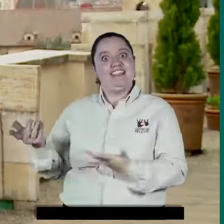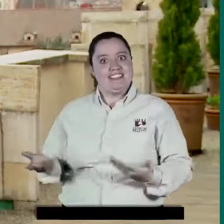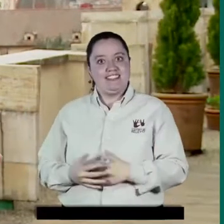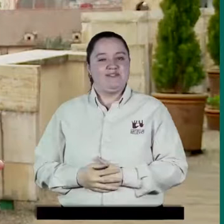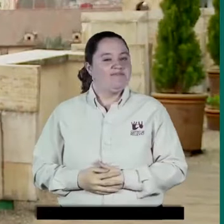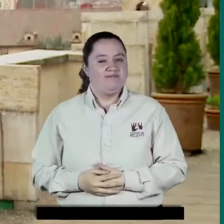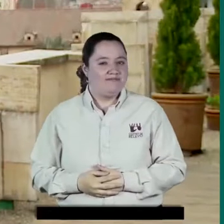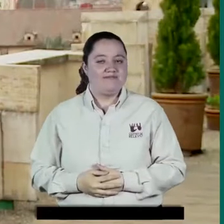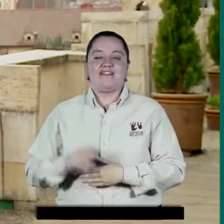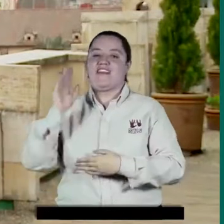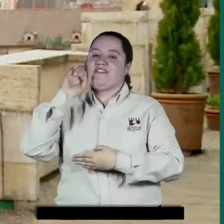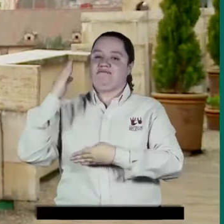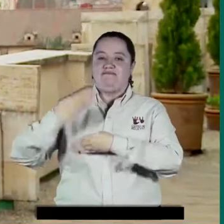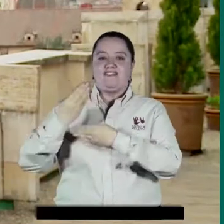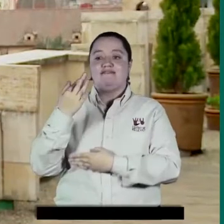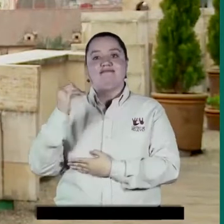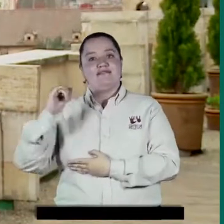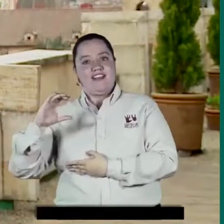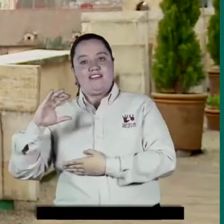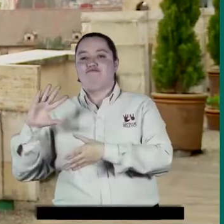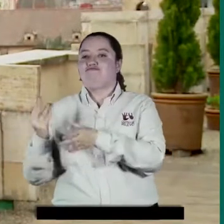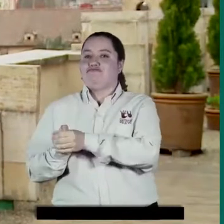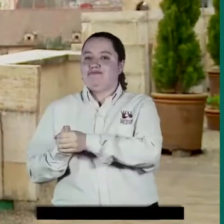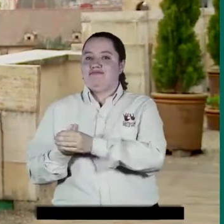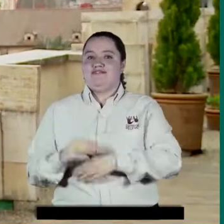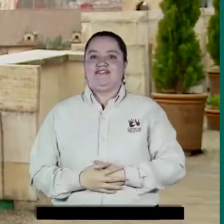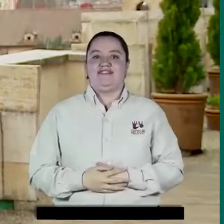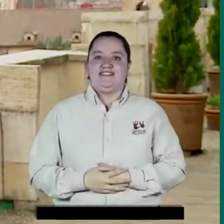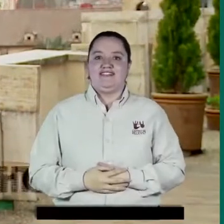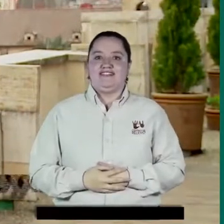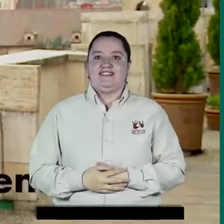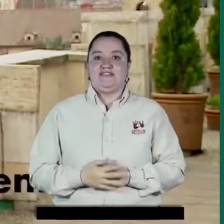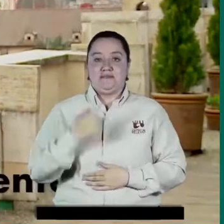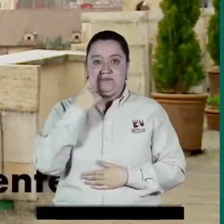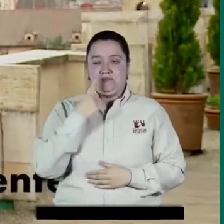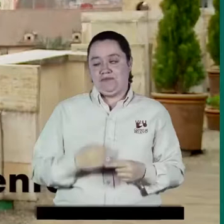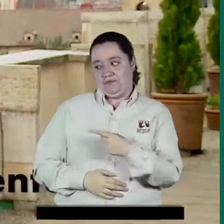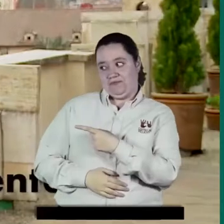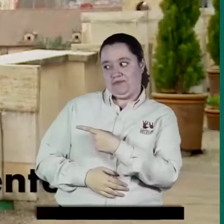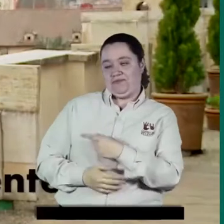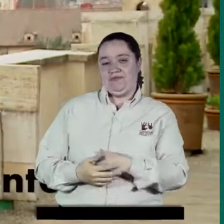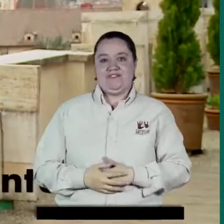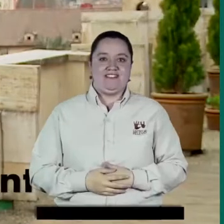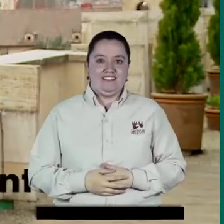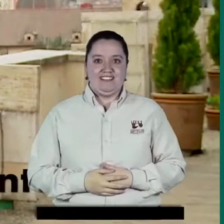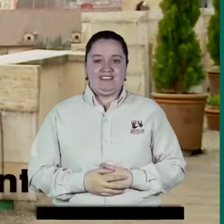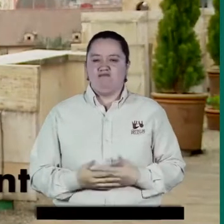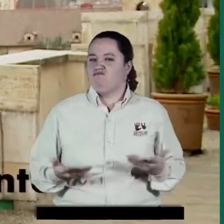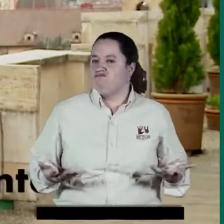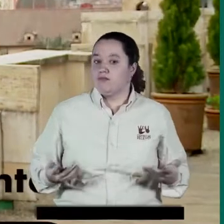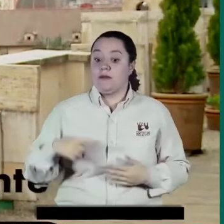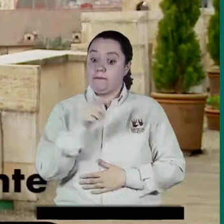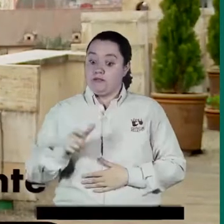mejor una nueva categoría que se llama smart ik incluyente es martín incluyente y que